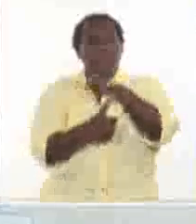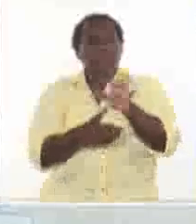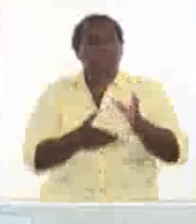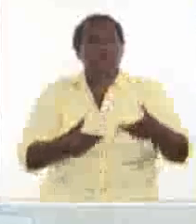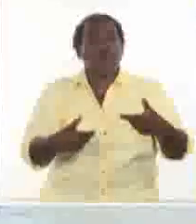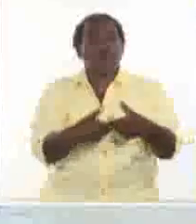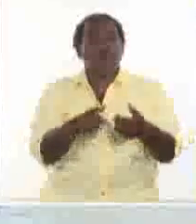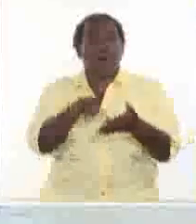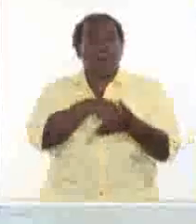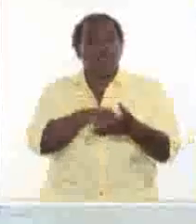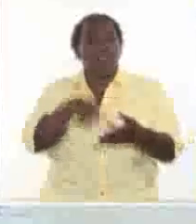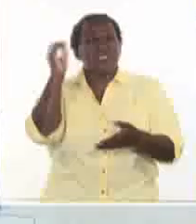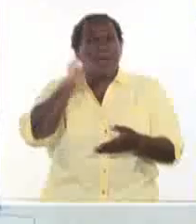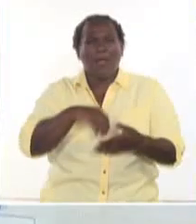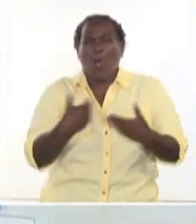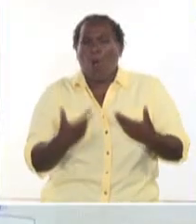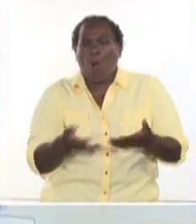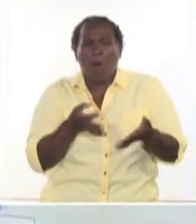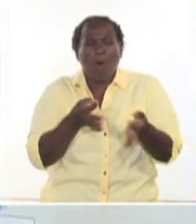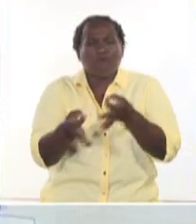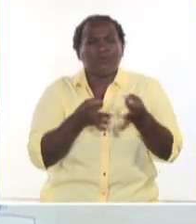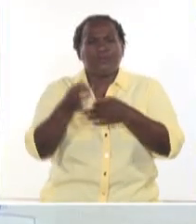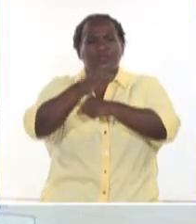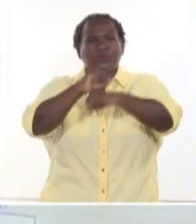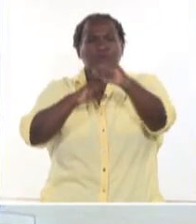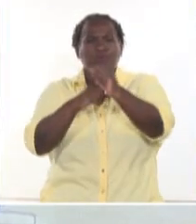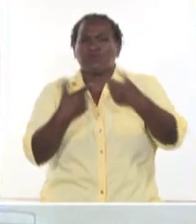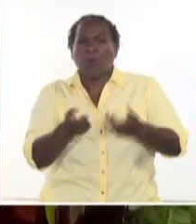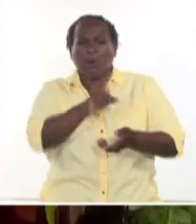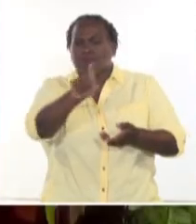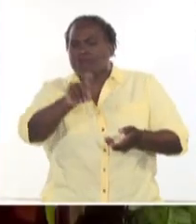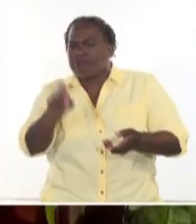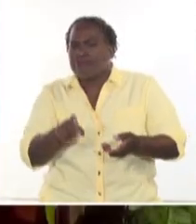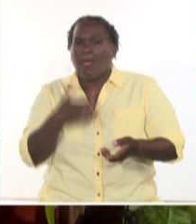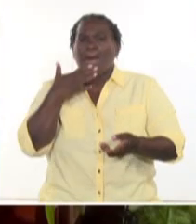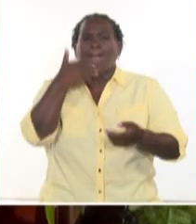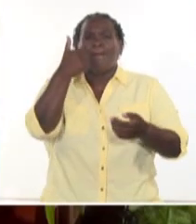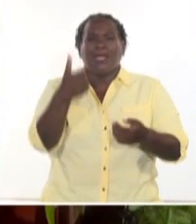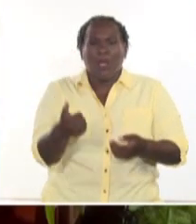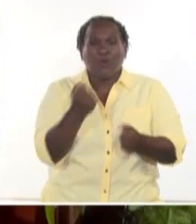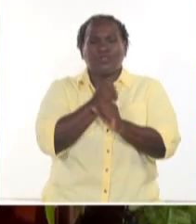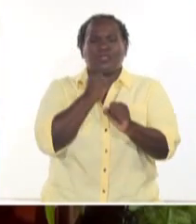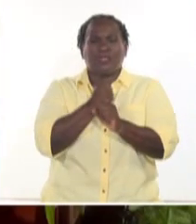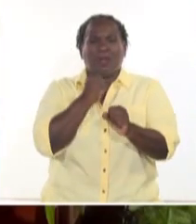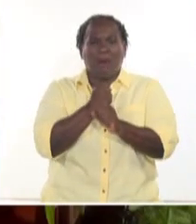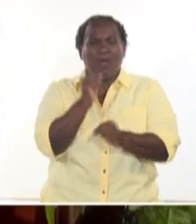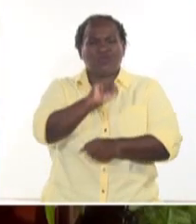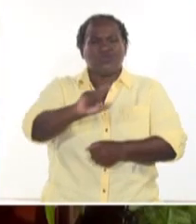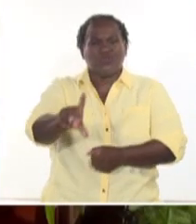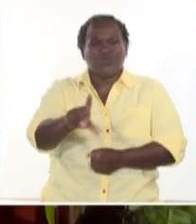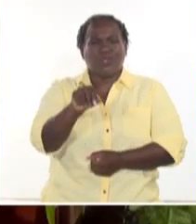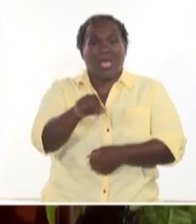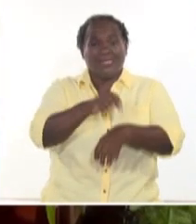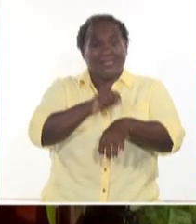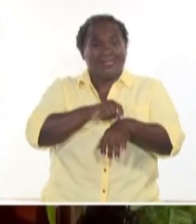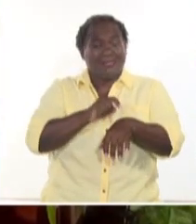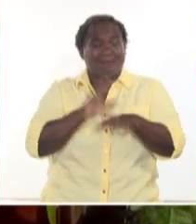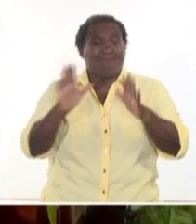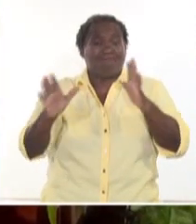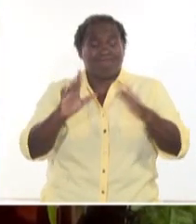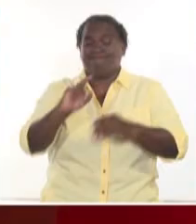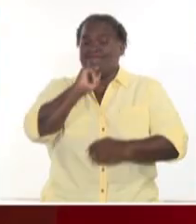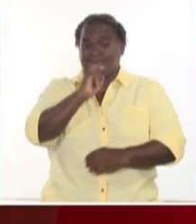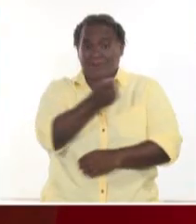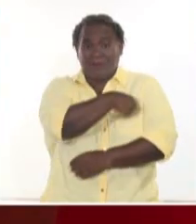sobre el funcionamiento de las estructuras en función de mejorar la misión social del poder popular en tiempos complejos en los que la